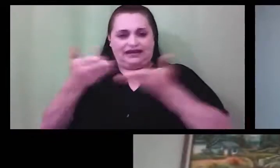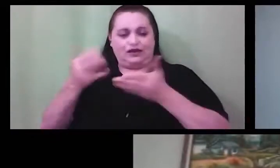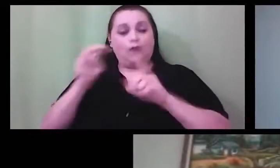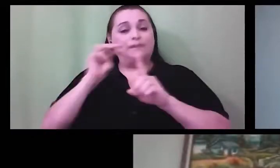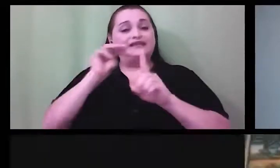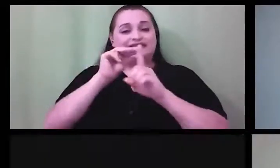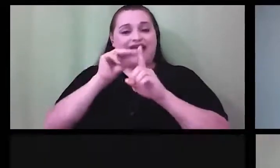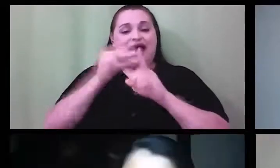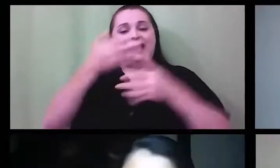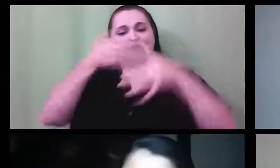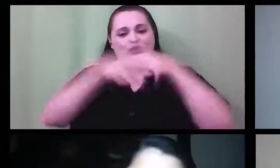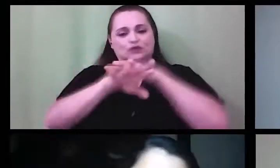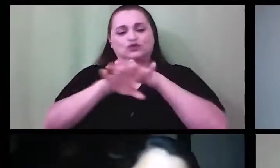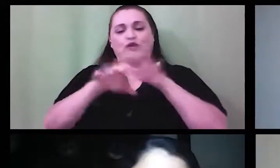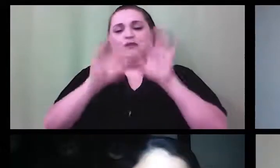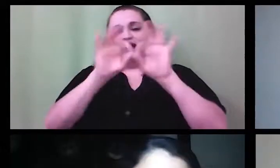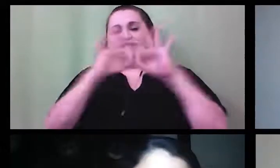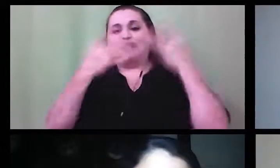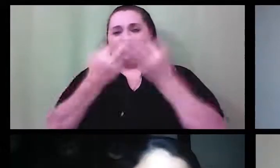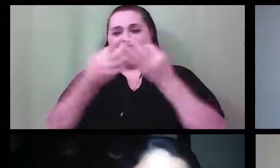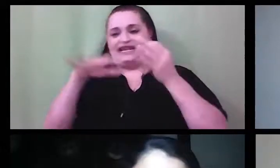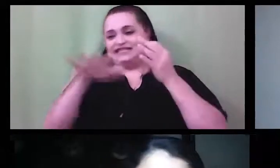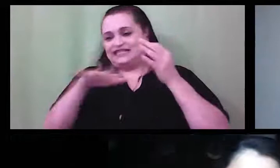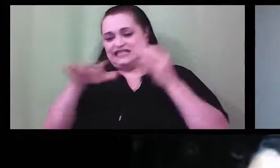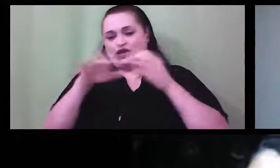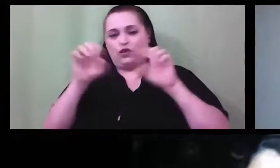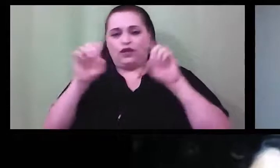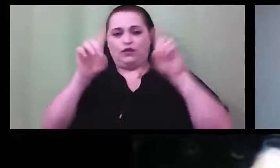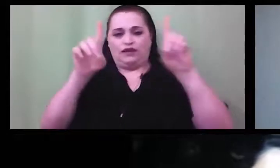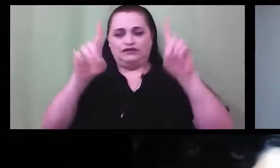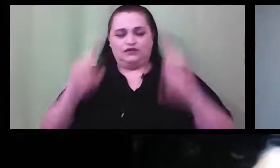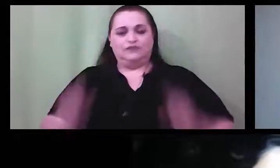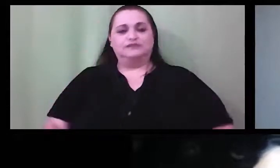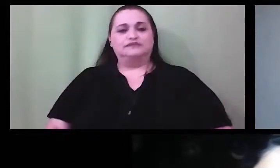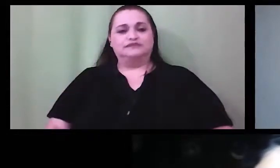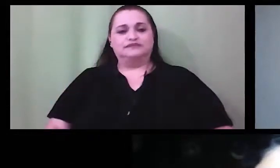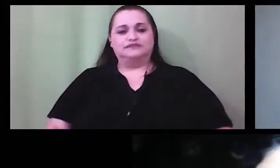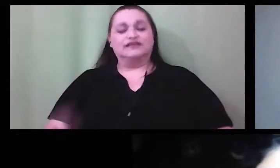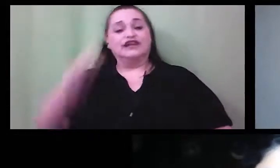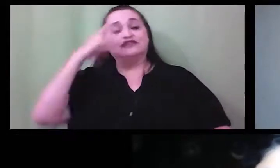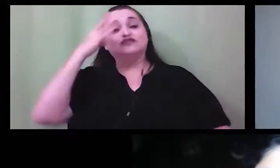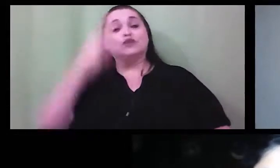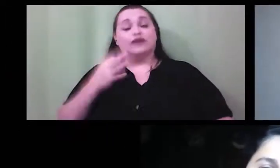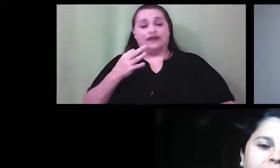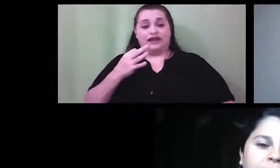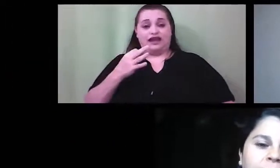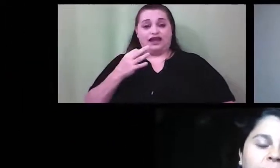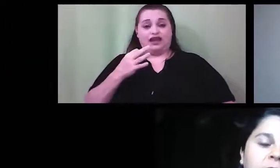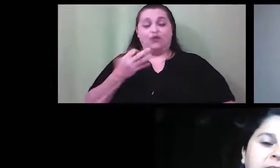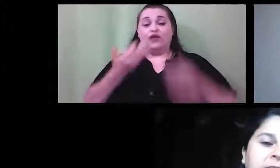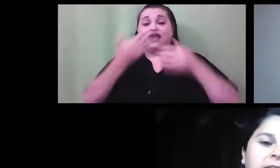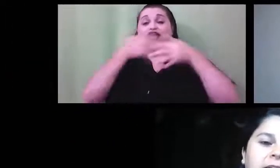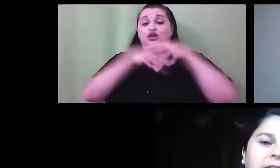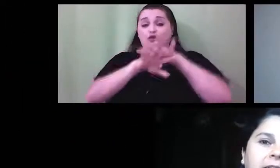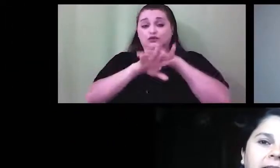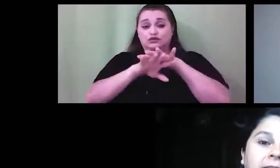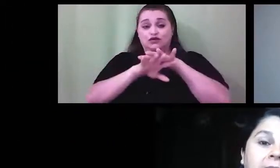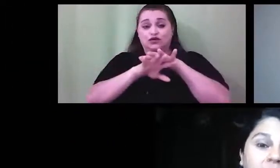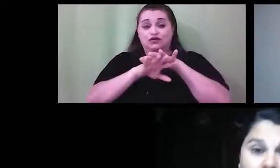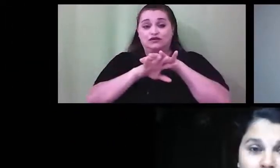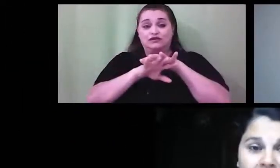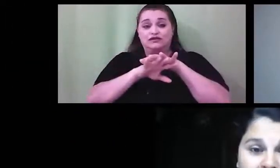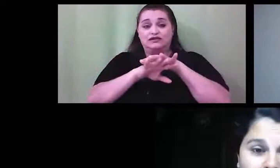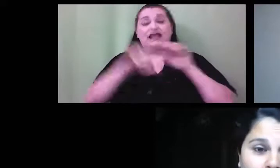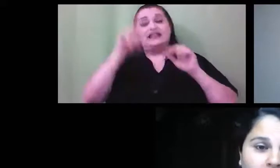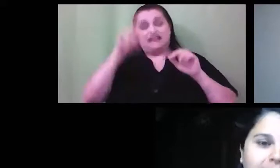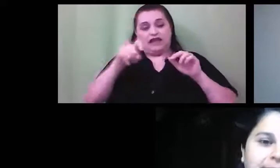de inclusión para familias y para el sector educación, como Yo cierre. creo que la inclusión tenemos